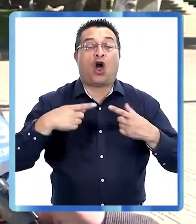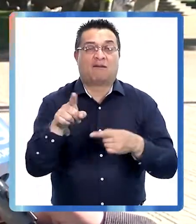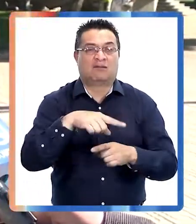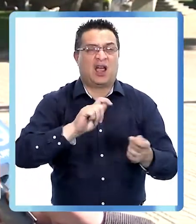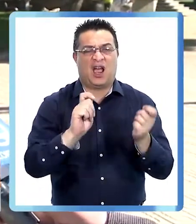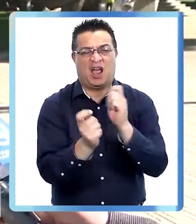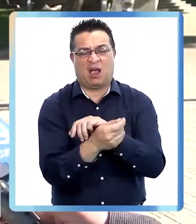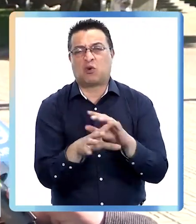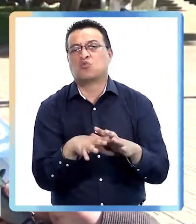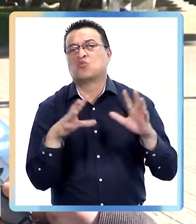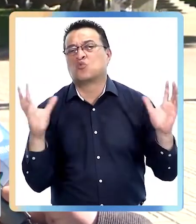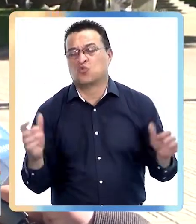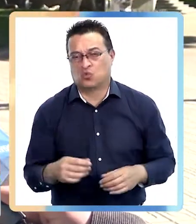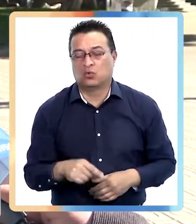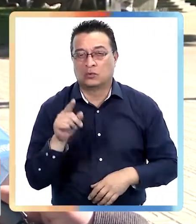cambiado mucho,